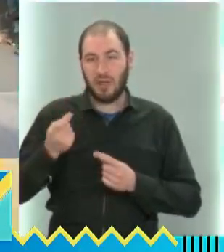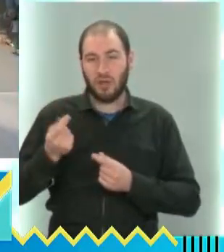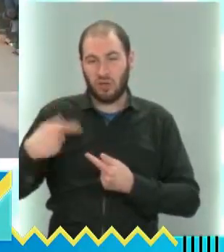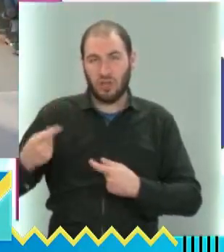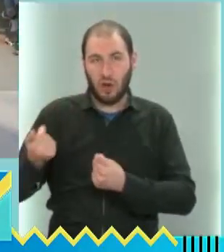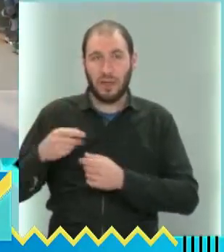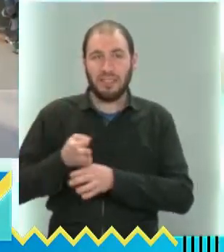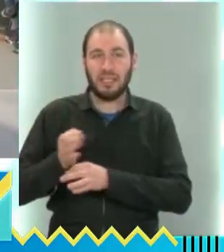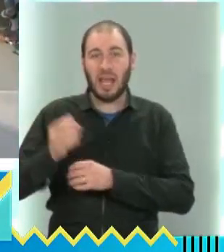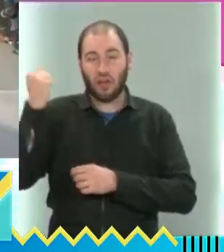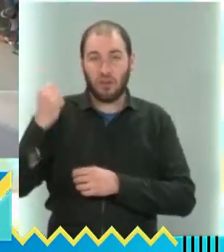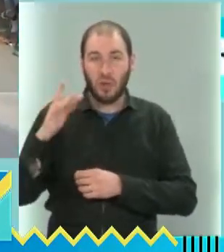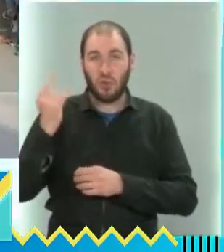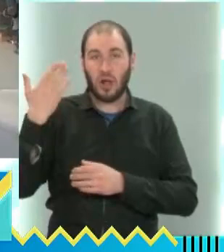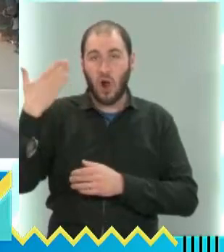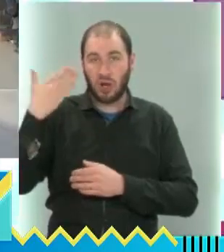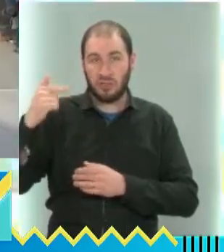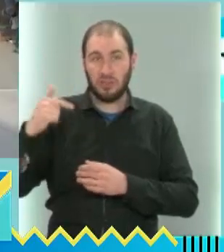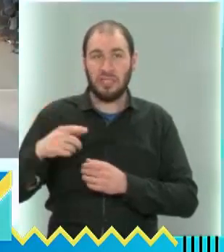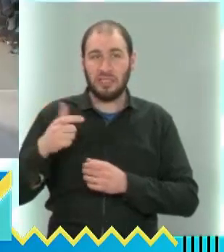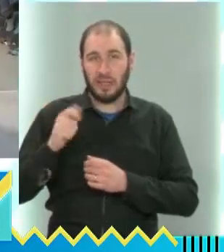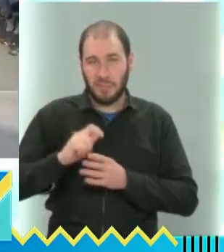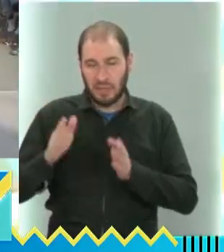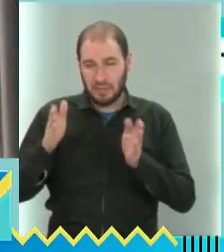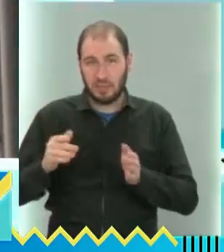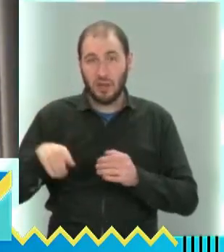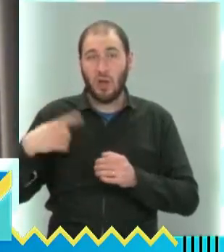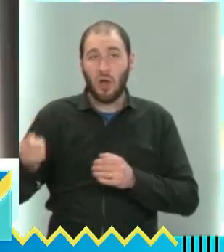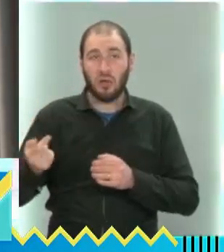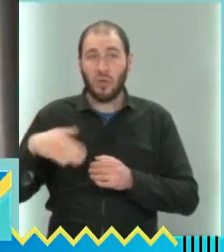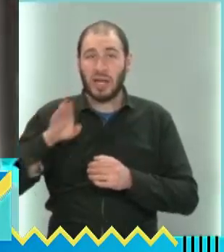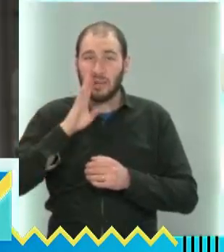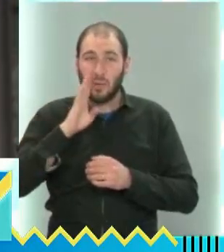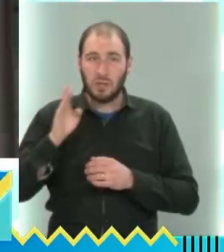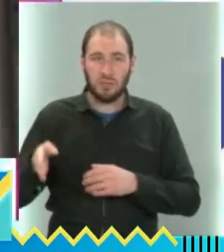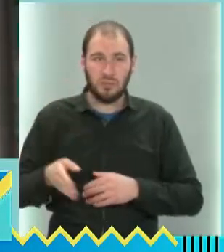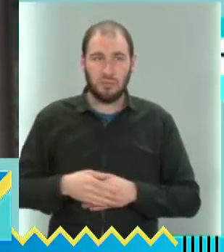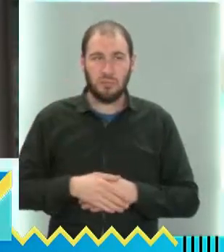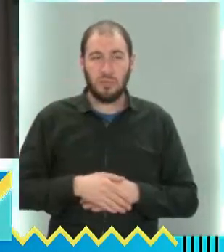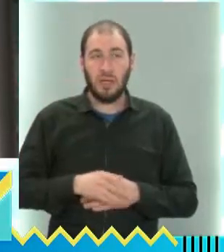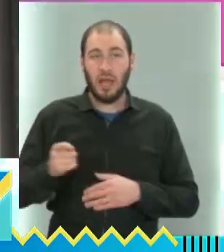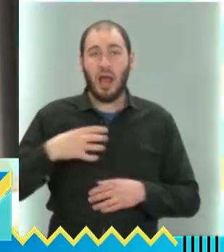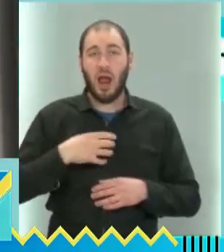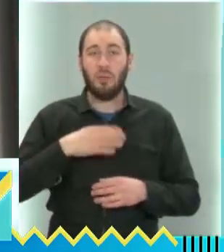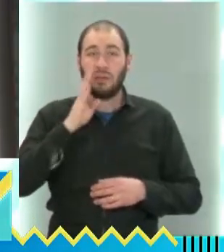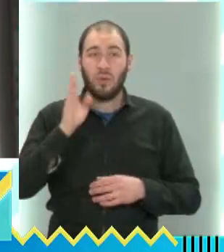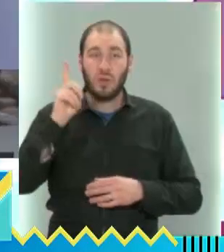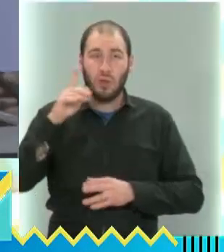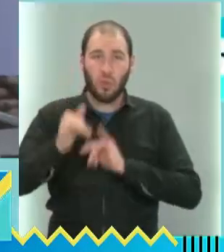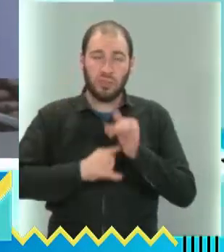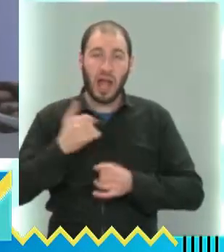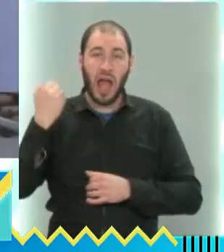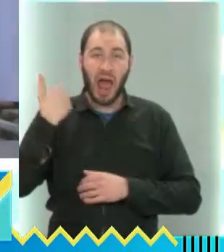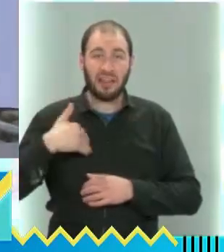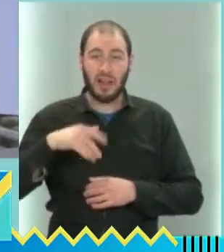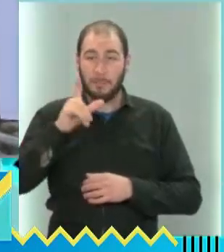da economía en la Universidad del Congreso acá 6 meses, un semestre, y el otro semestre lo da en Estados Unidos. Y él a sus alumnos en Estados Unidos les dice, la Argentina